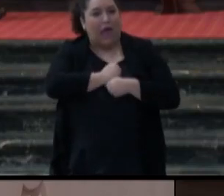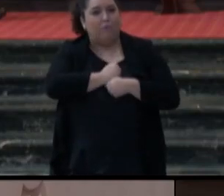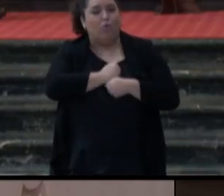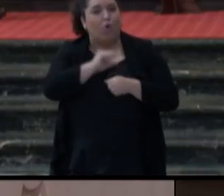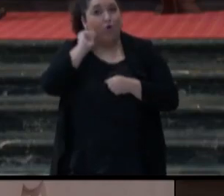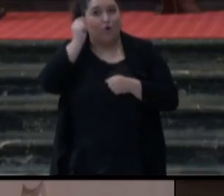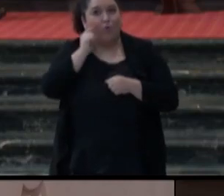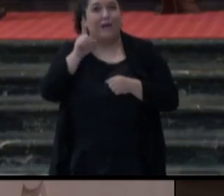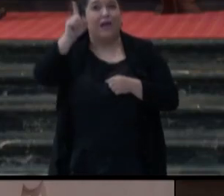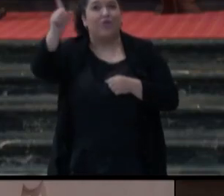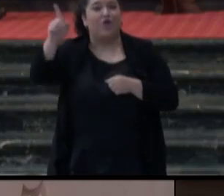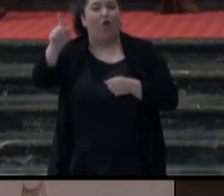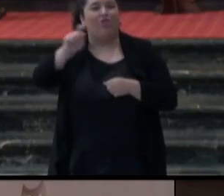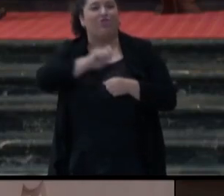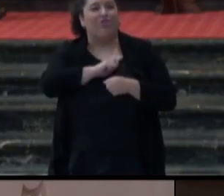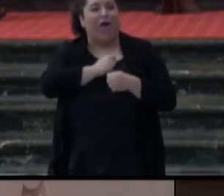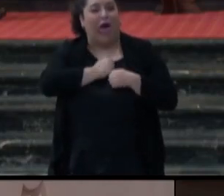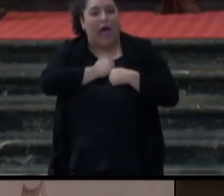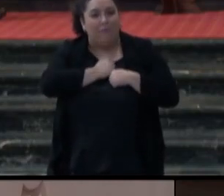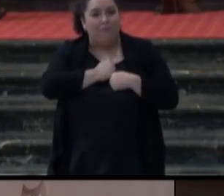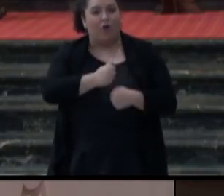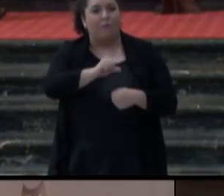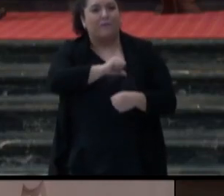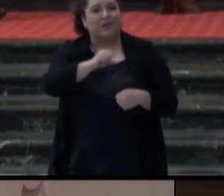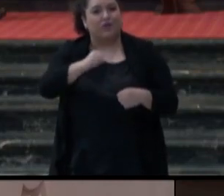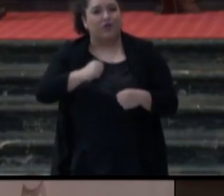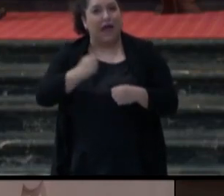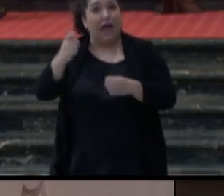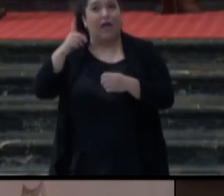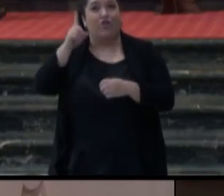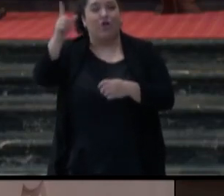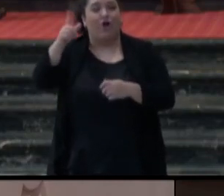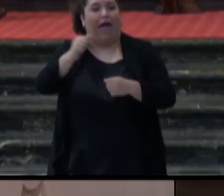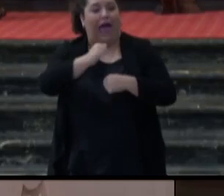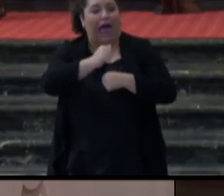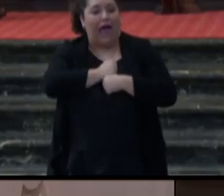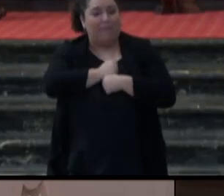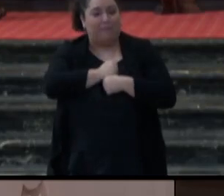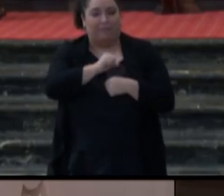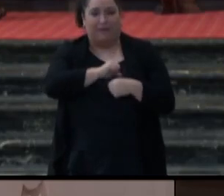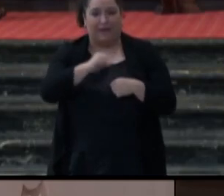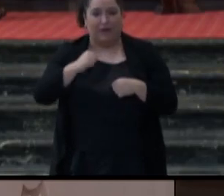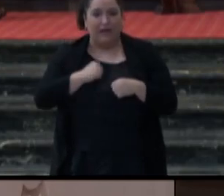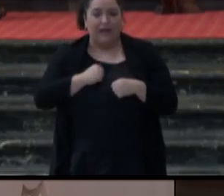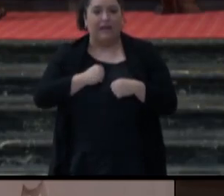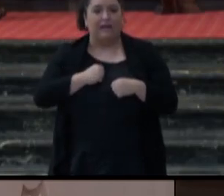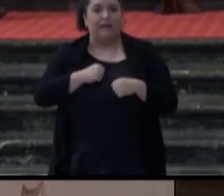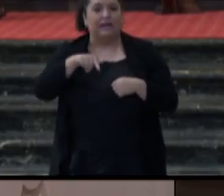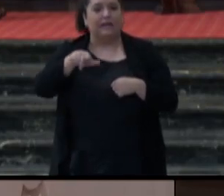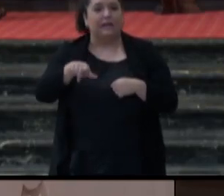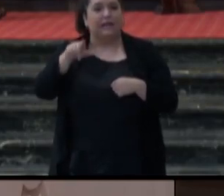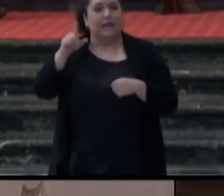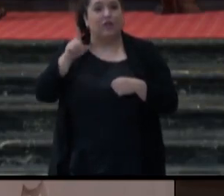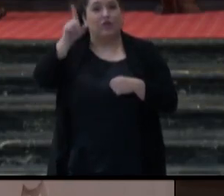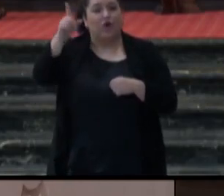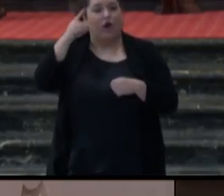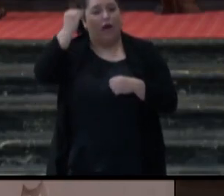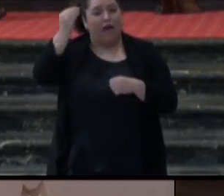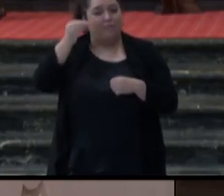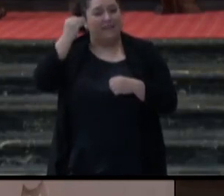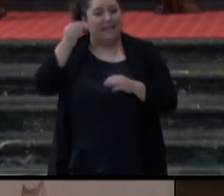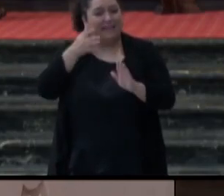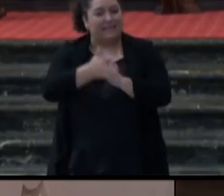ama y que Dios le ama personalmente a él a ella y que ha pensado en él desde Toda